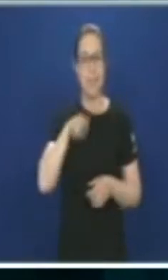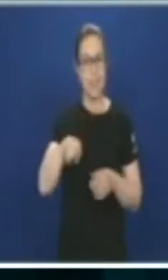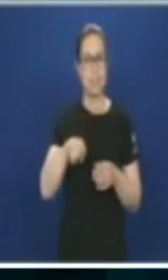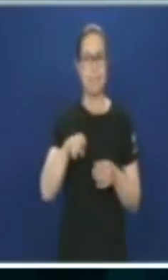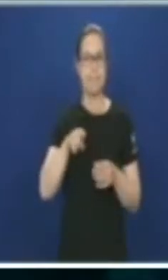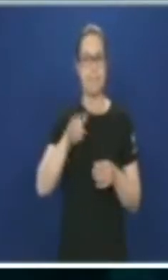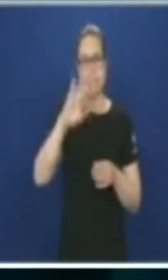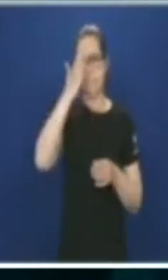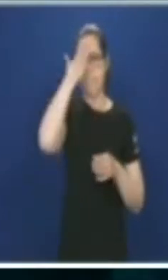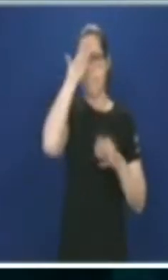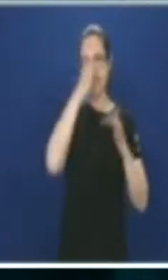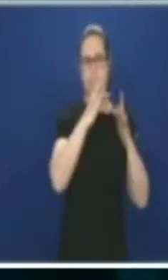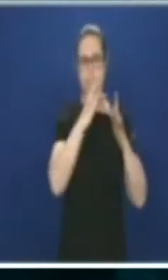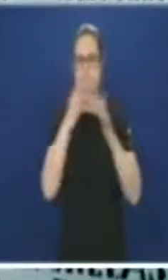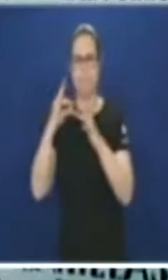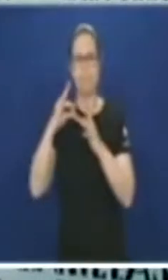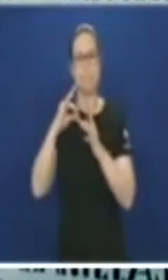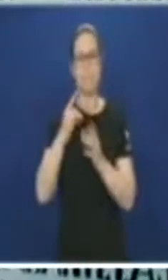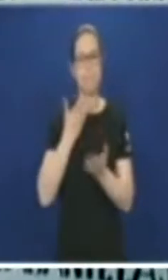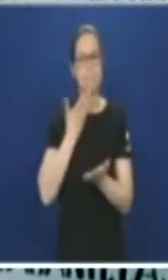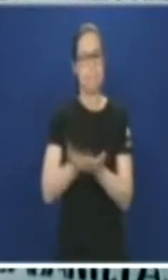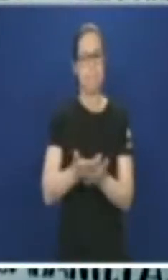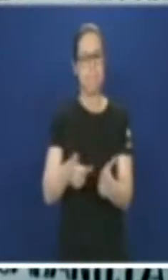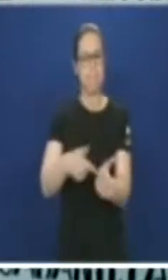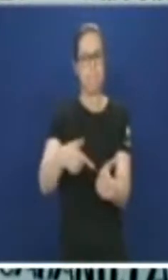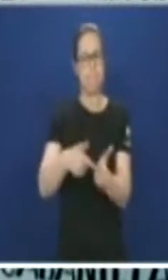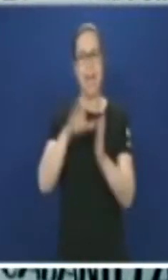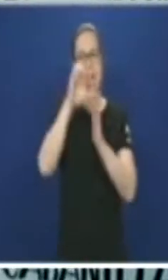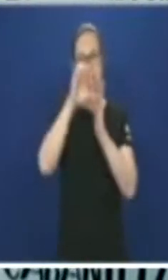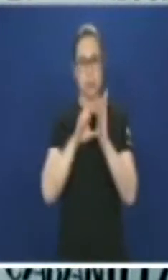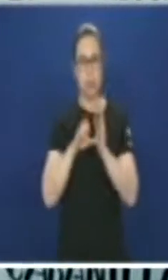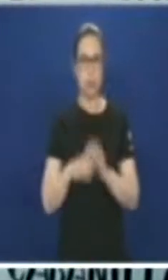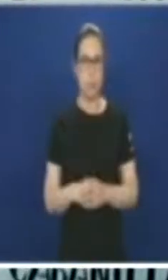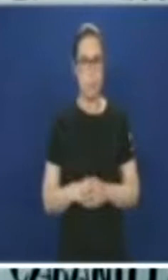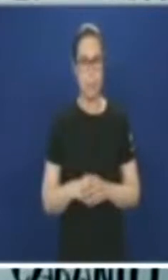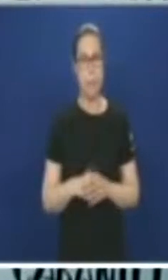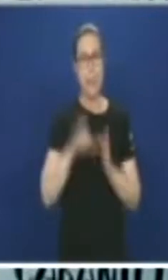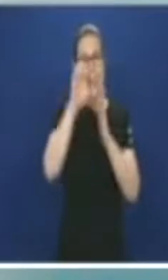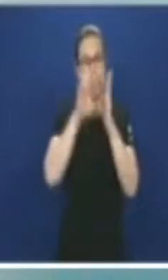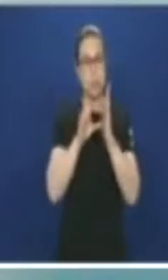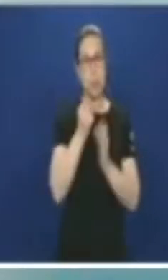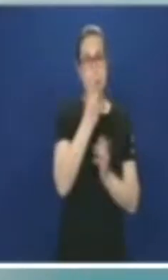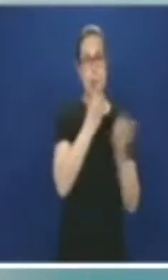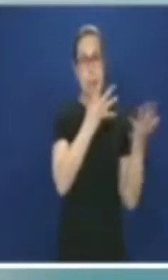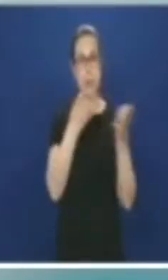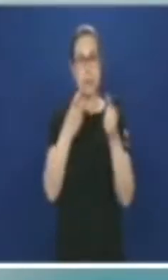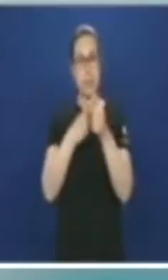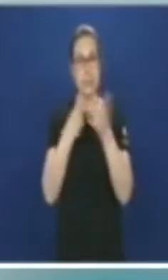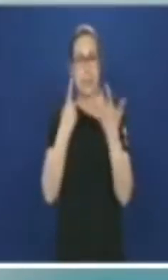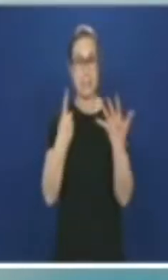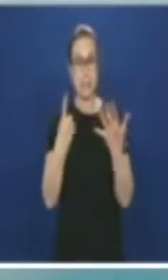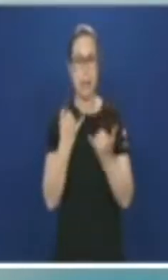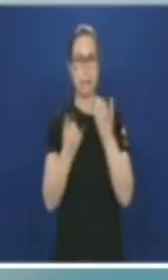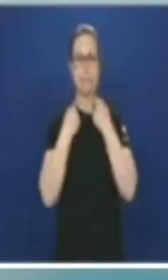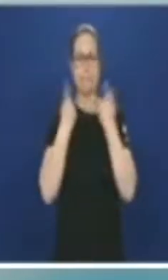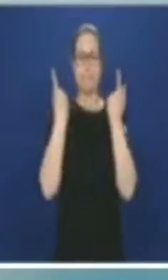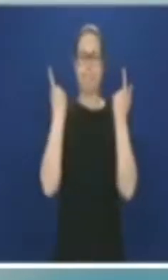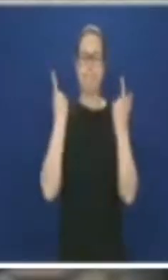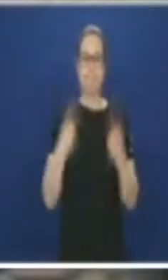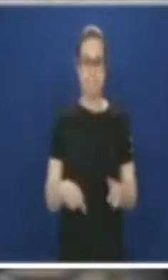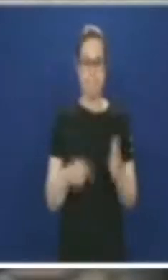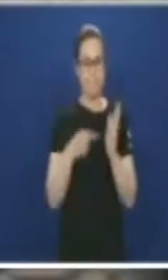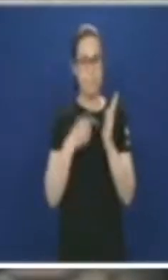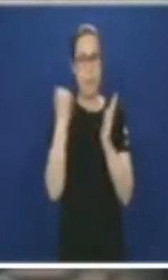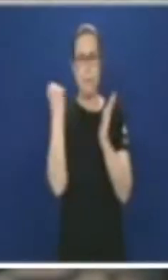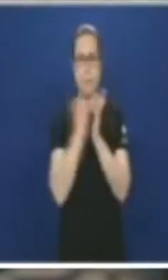la reivindicación del Estatuto. O Estatuto do 36 acabou fracasando, pero podemos dicir que foi a semente do vixente Estatuto